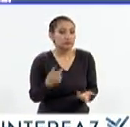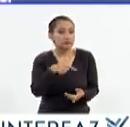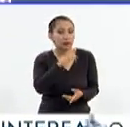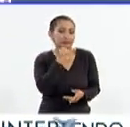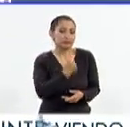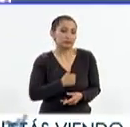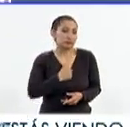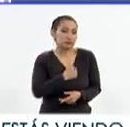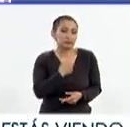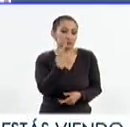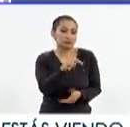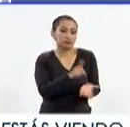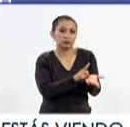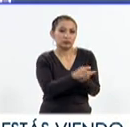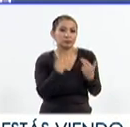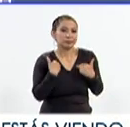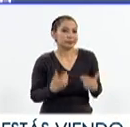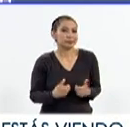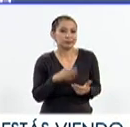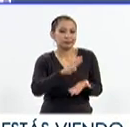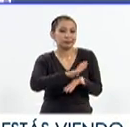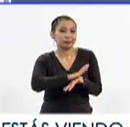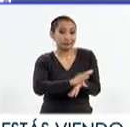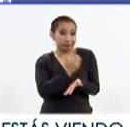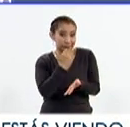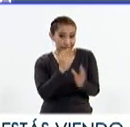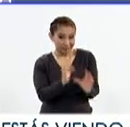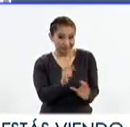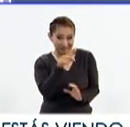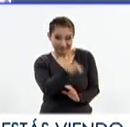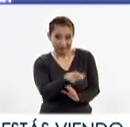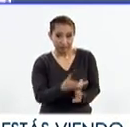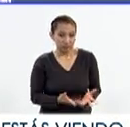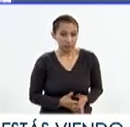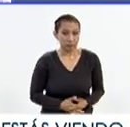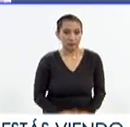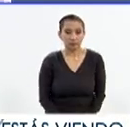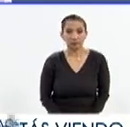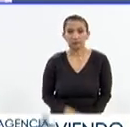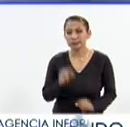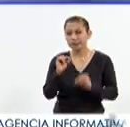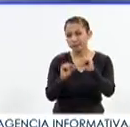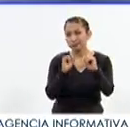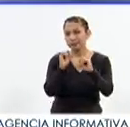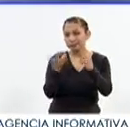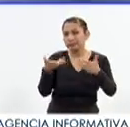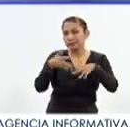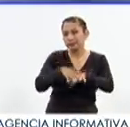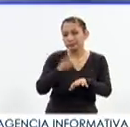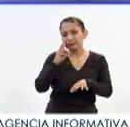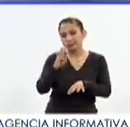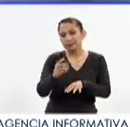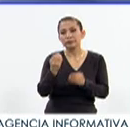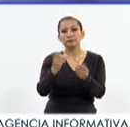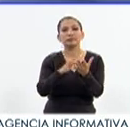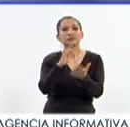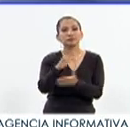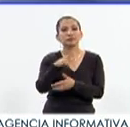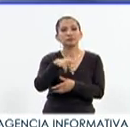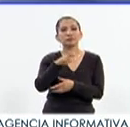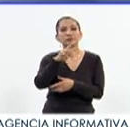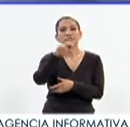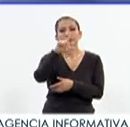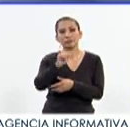que desafortunadamente sus derechos humanos no están siendo cuidados en esa misma proporción. Muy bien, pues poco a poco esta integración se está viendo. Muchísimas gracias,